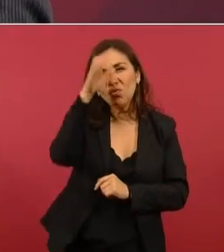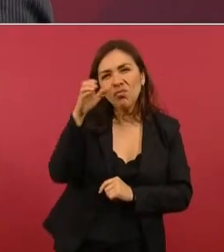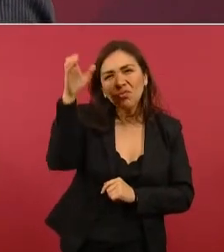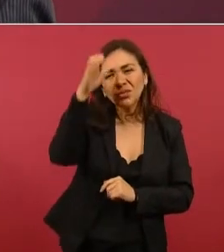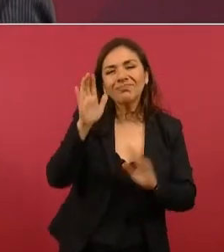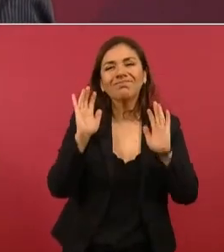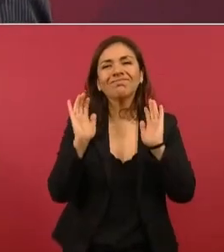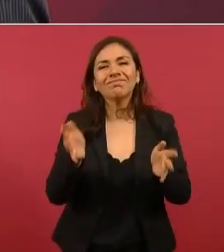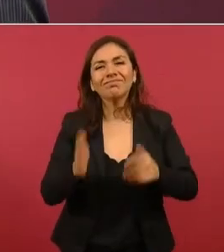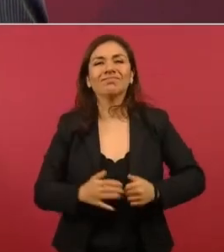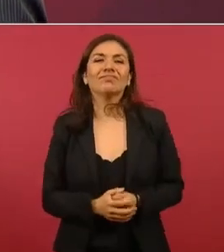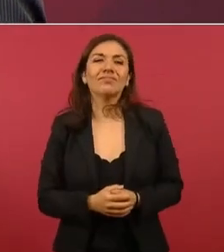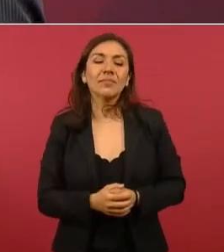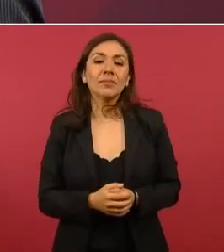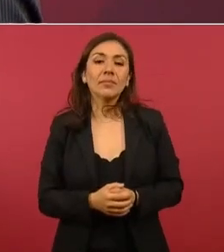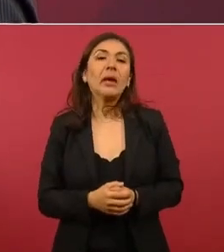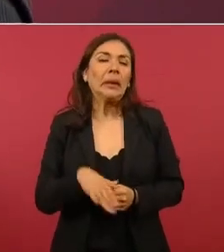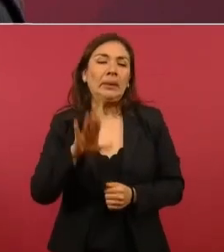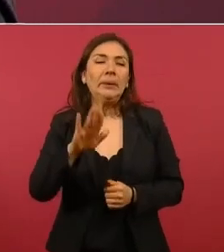Dicen,